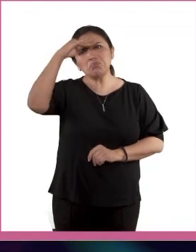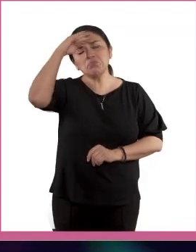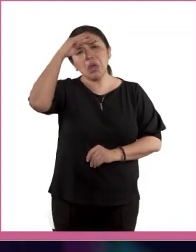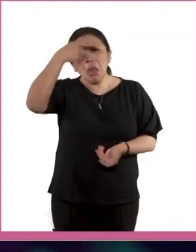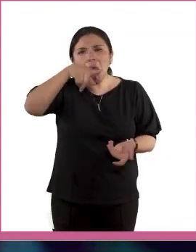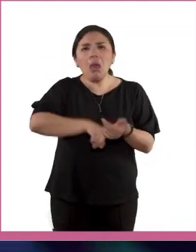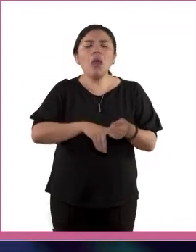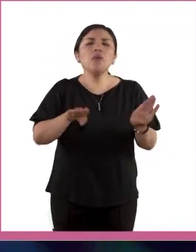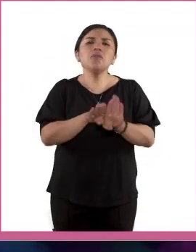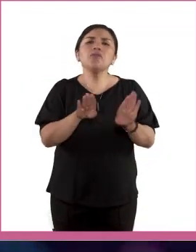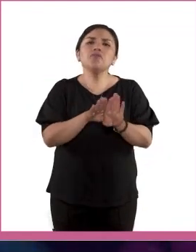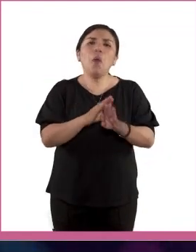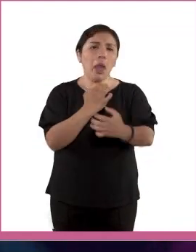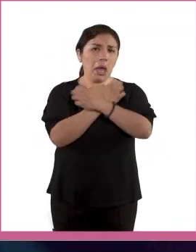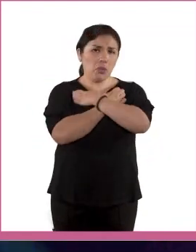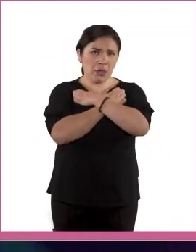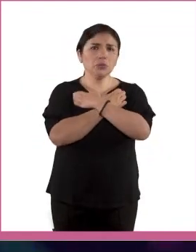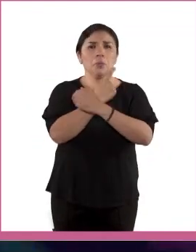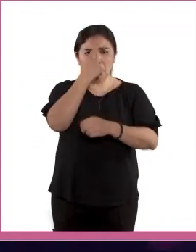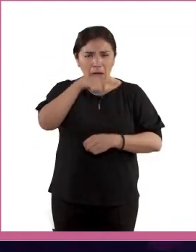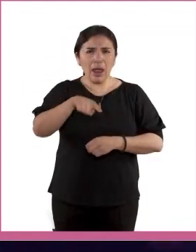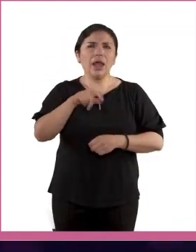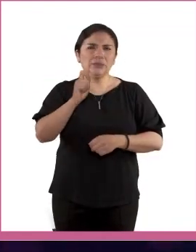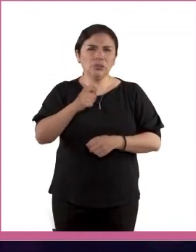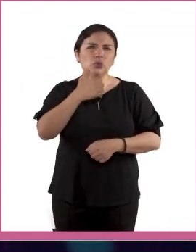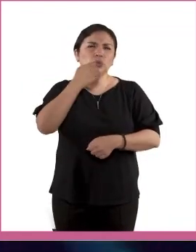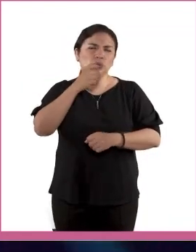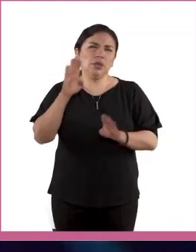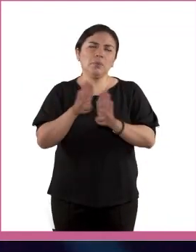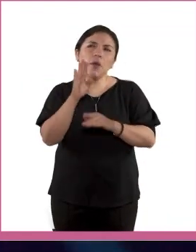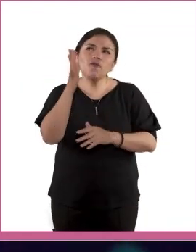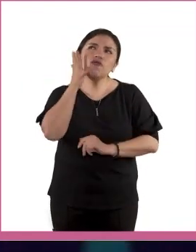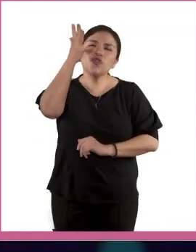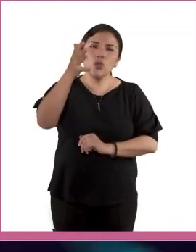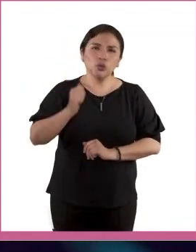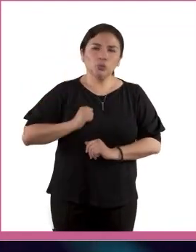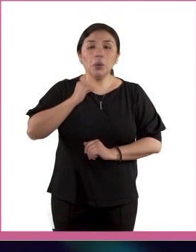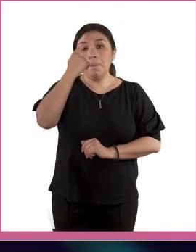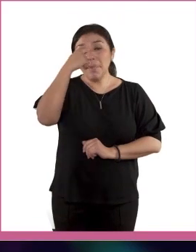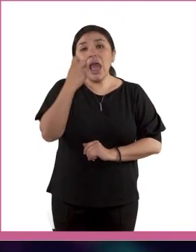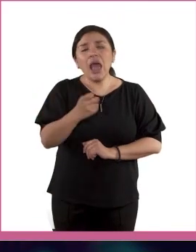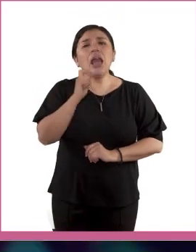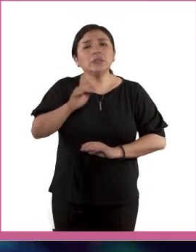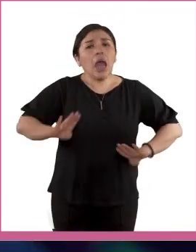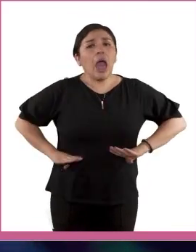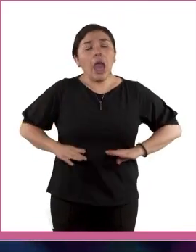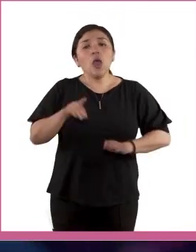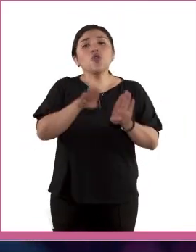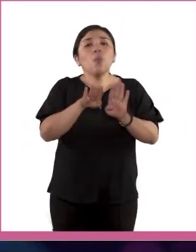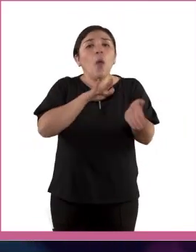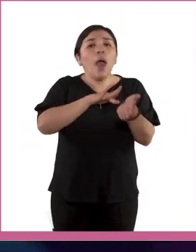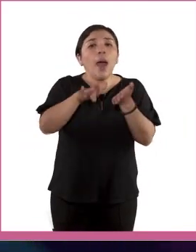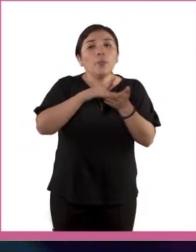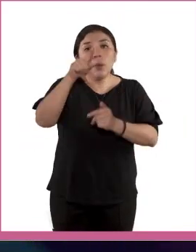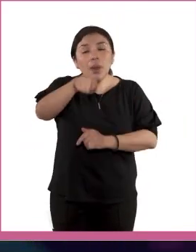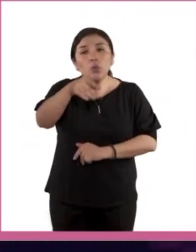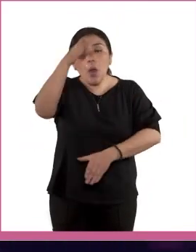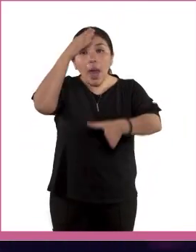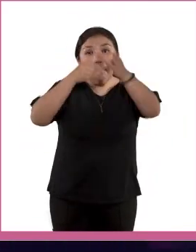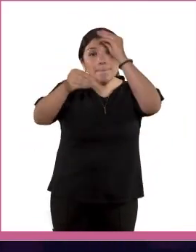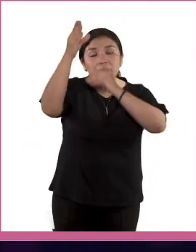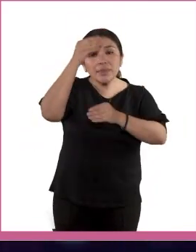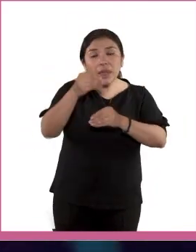opción dentro de la educación media superior que está destinada básicamente a apoyarlos en